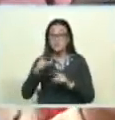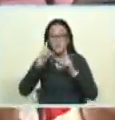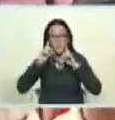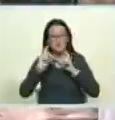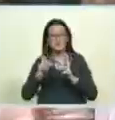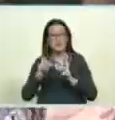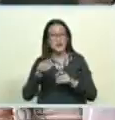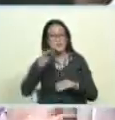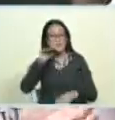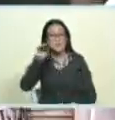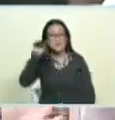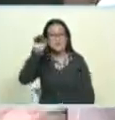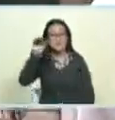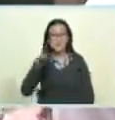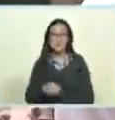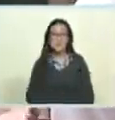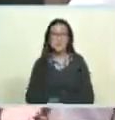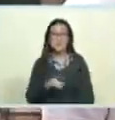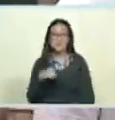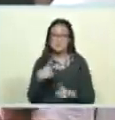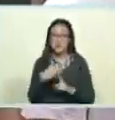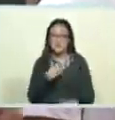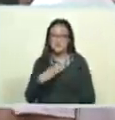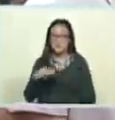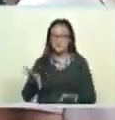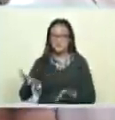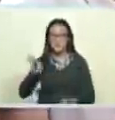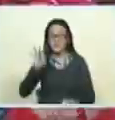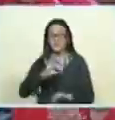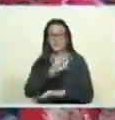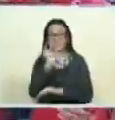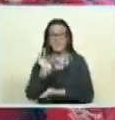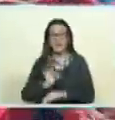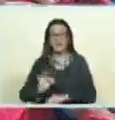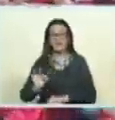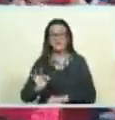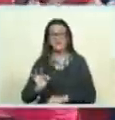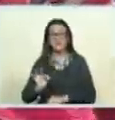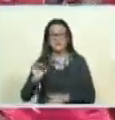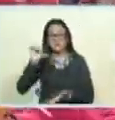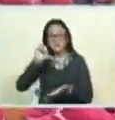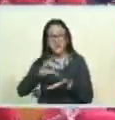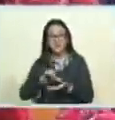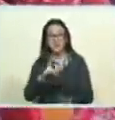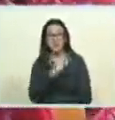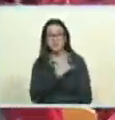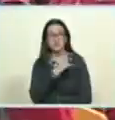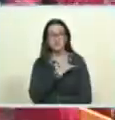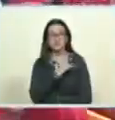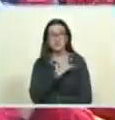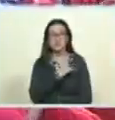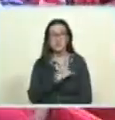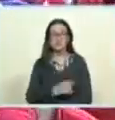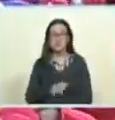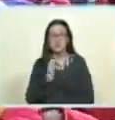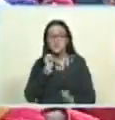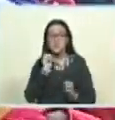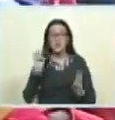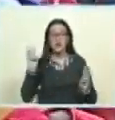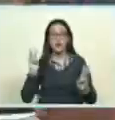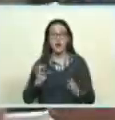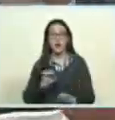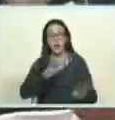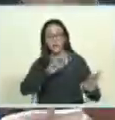profesional de la República y presidente reelecto de la Federación de Centros Universitarios, Naguará, con